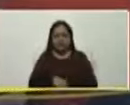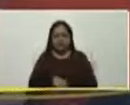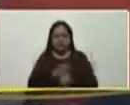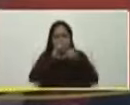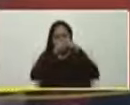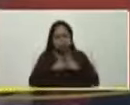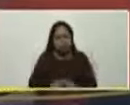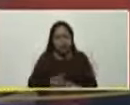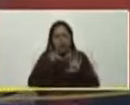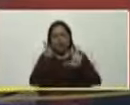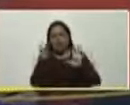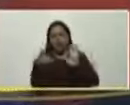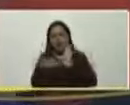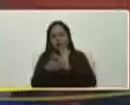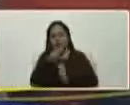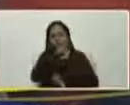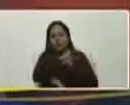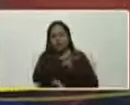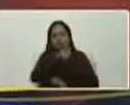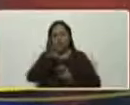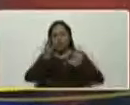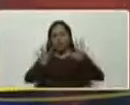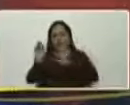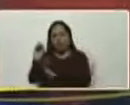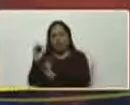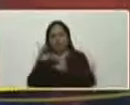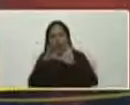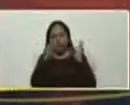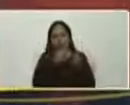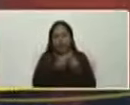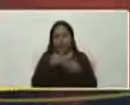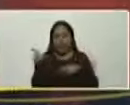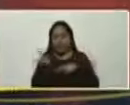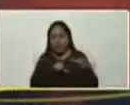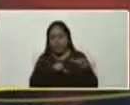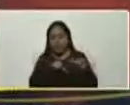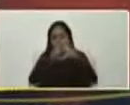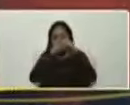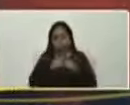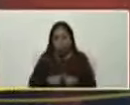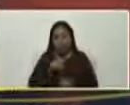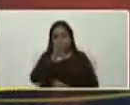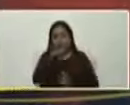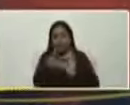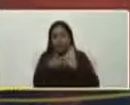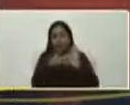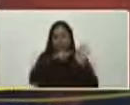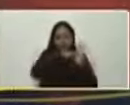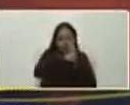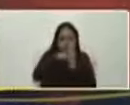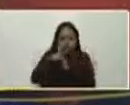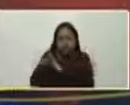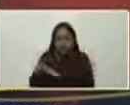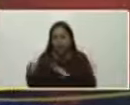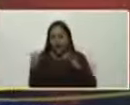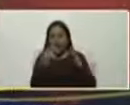7.990 familias, hemos ya censado 3.000 casa a casa. Eso nos permite a nosotros saber realmente lo que está ocurriendo dentro del hogar y